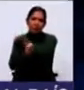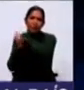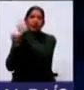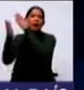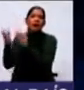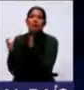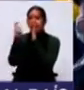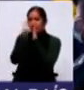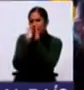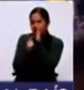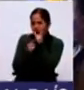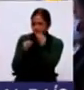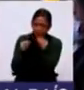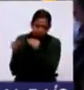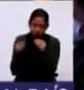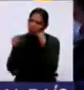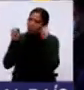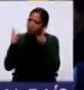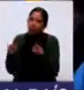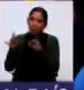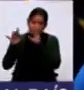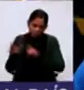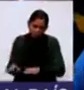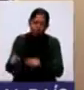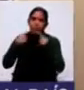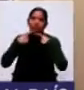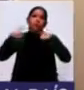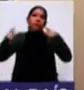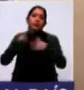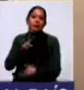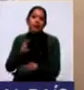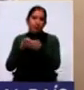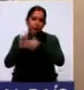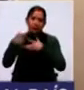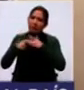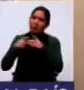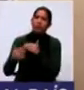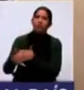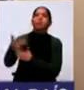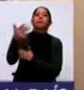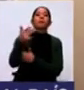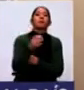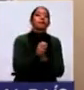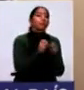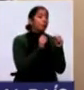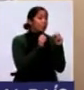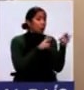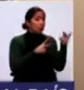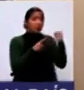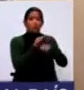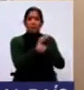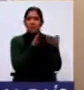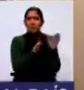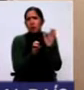las implementamos a partir del 27 de abril. Muy bien, viceministra. En este sentido, ¿qué pasa si vuelve a aparecer